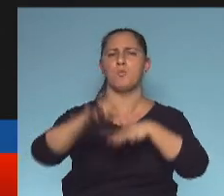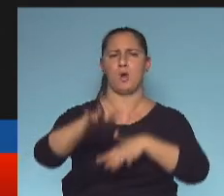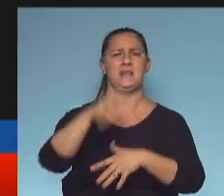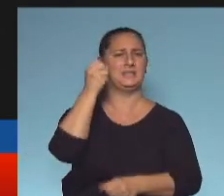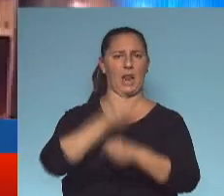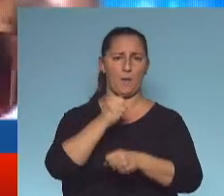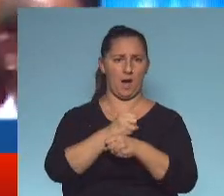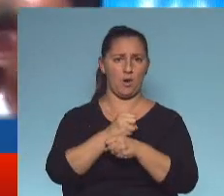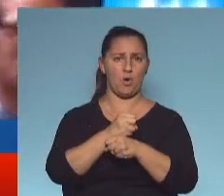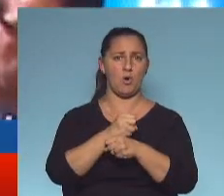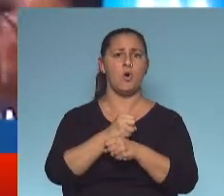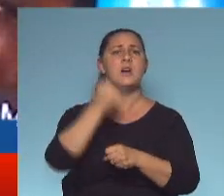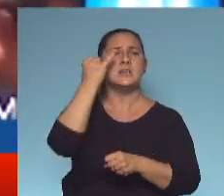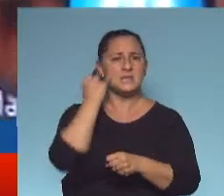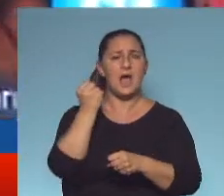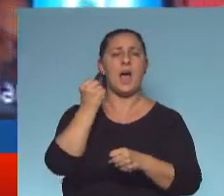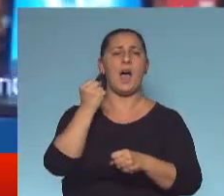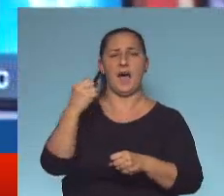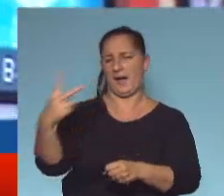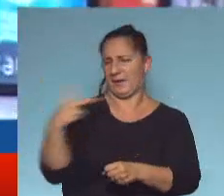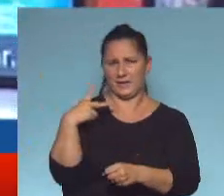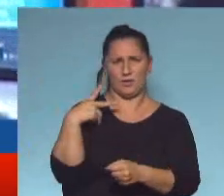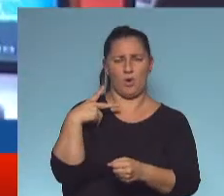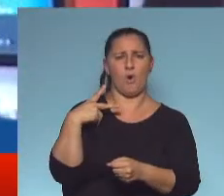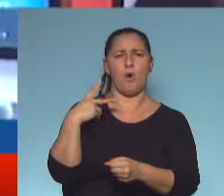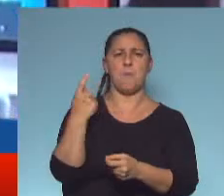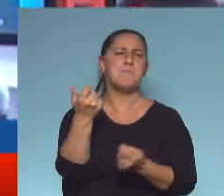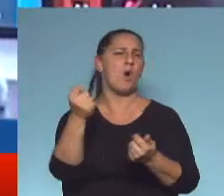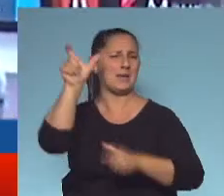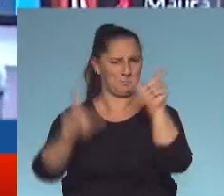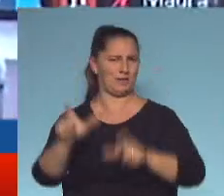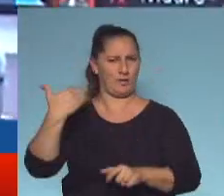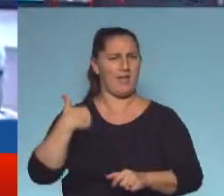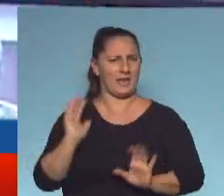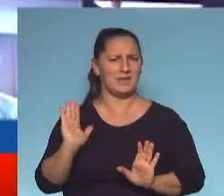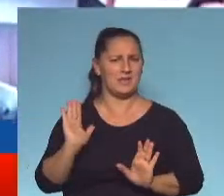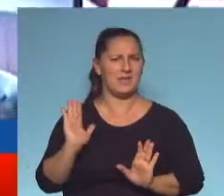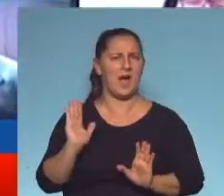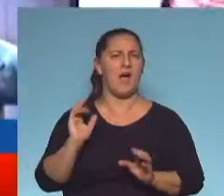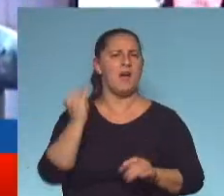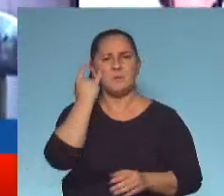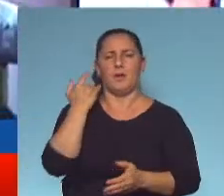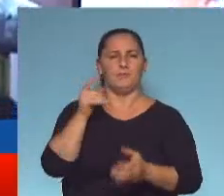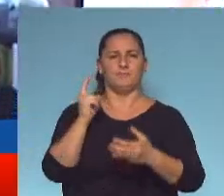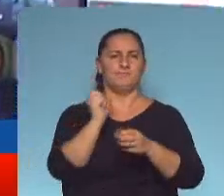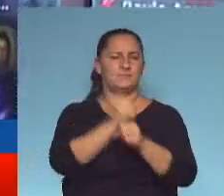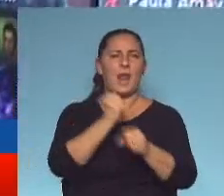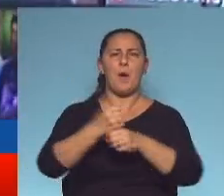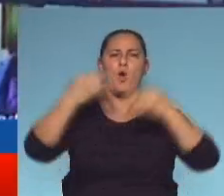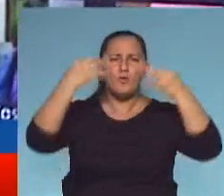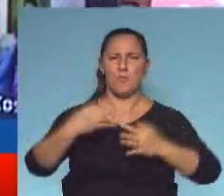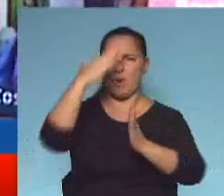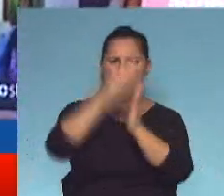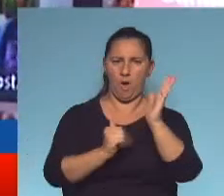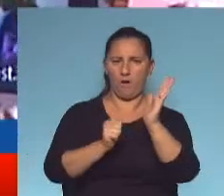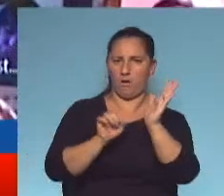trabajo que, habiéndose concentrado la riqueza en pocas manos, habiendo sido expulsados permanentemente del trabajo formal,